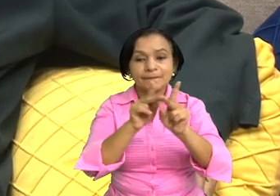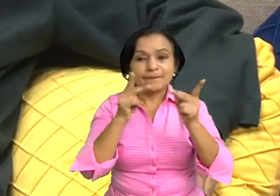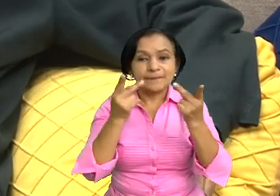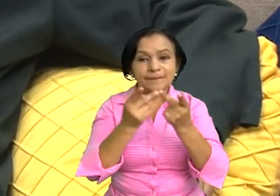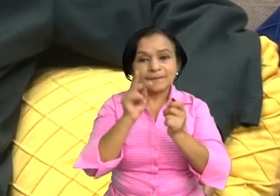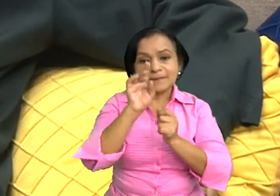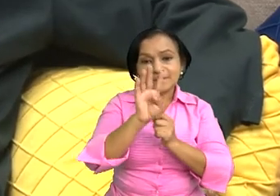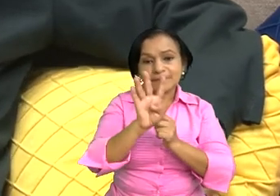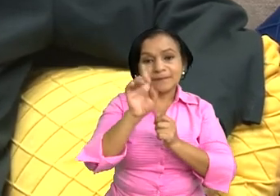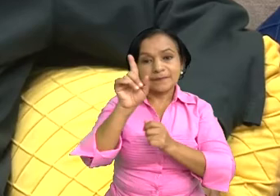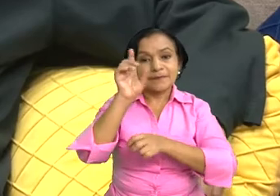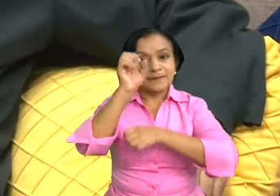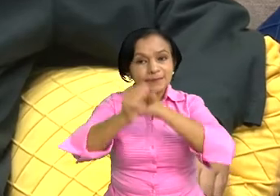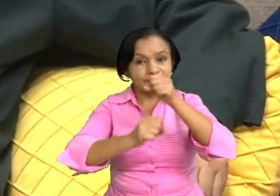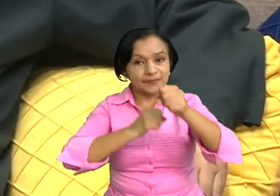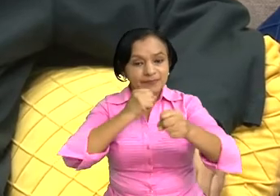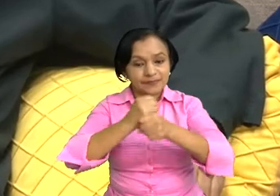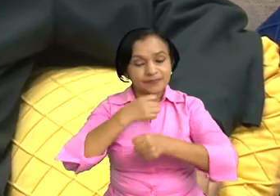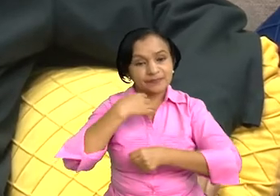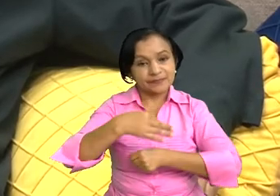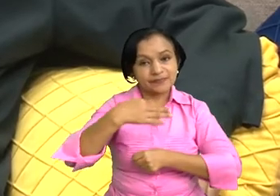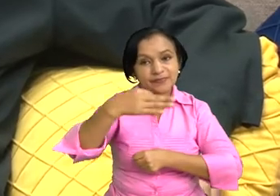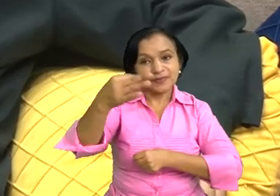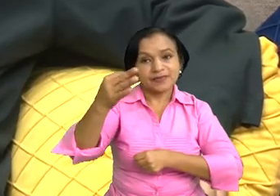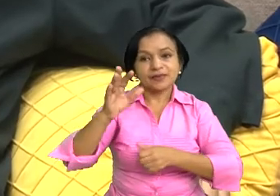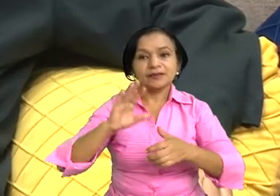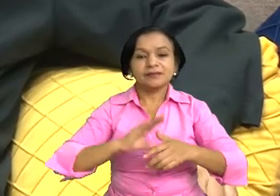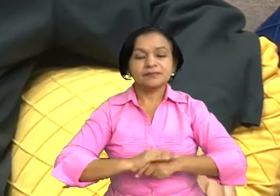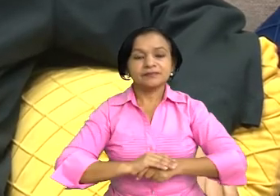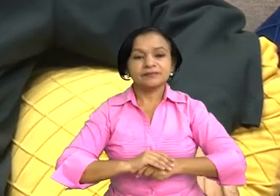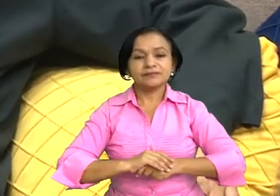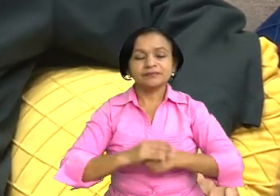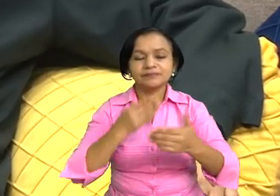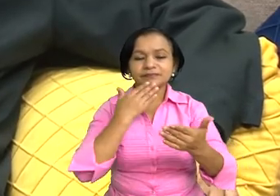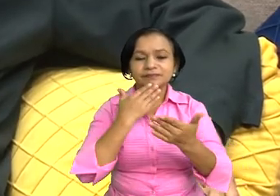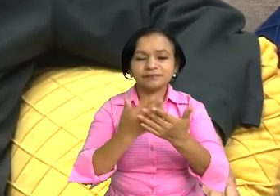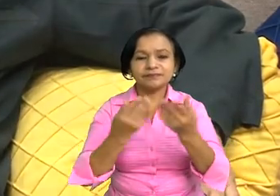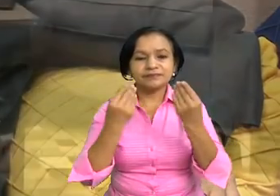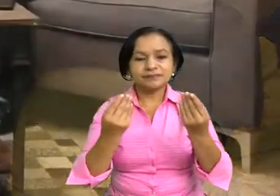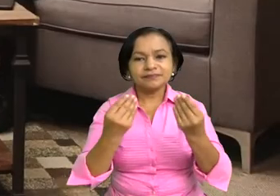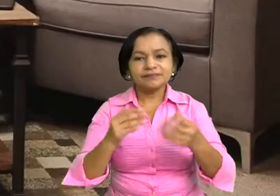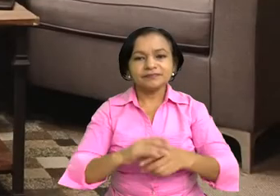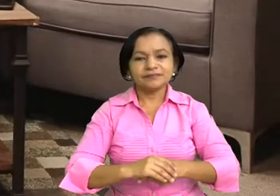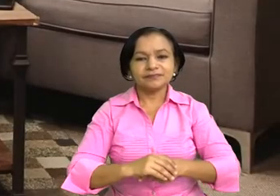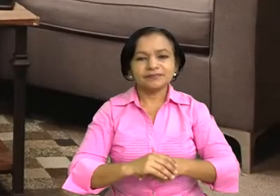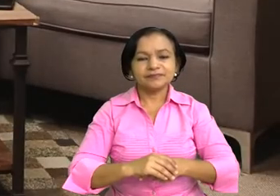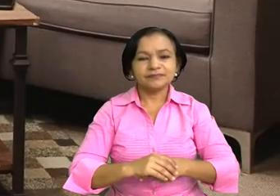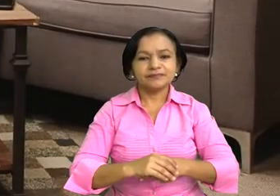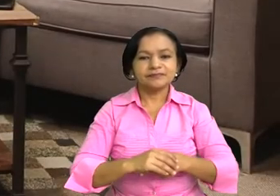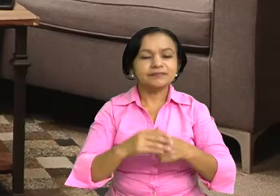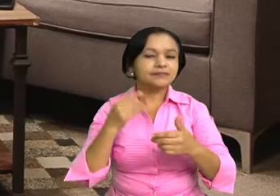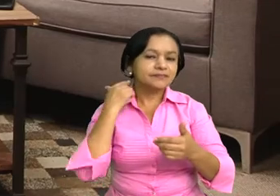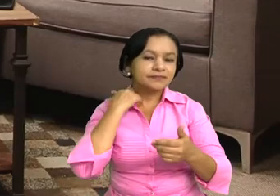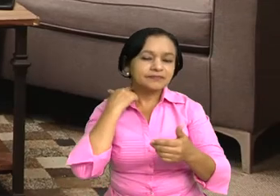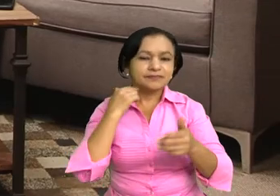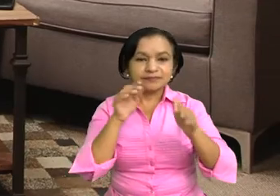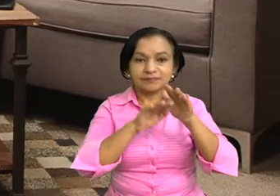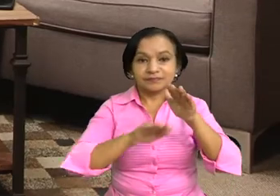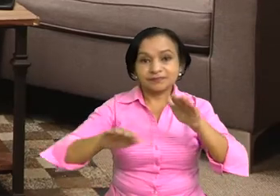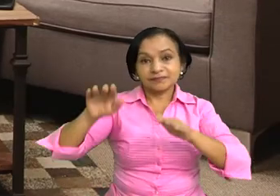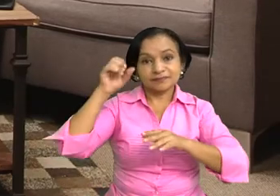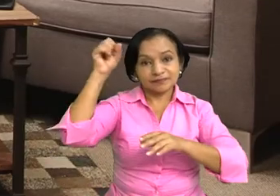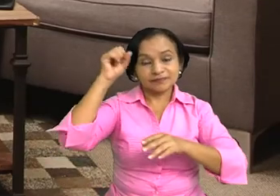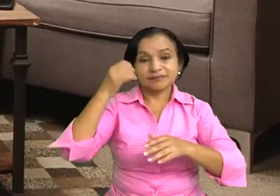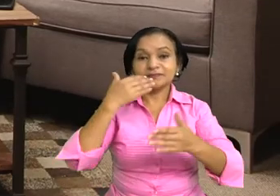41 aniversario y en el futuro de largo plazo. Muchas gracias. Claro que sí, sin duda alguna, siempre por más victorias.